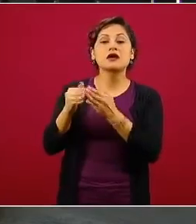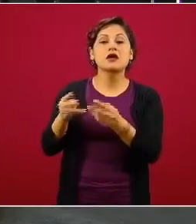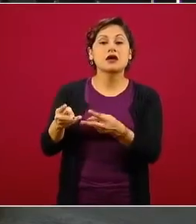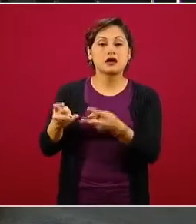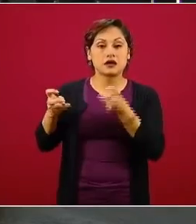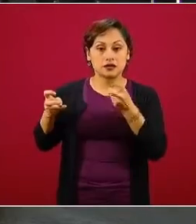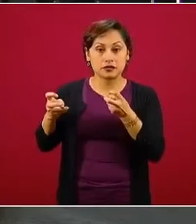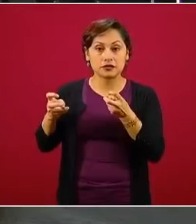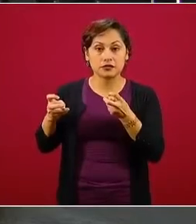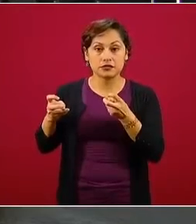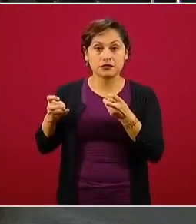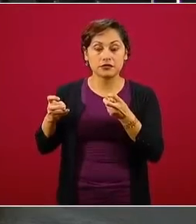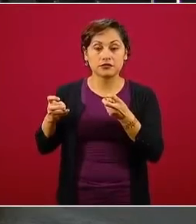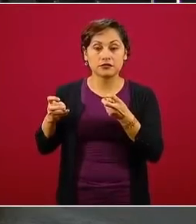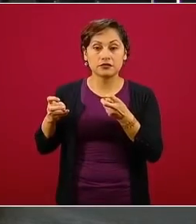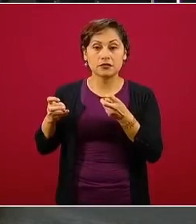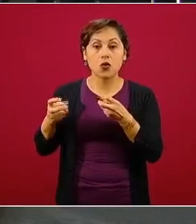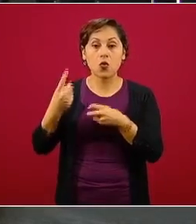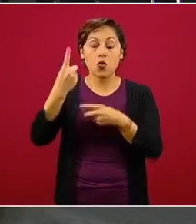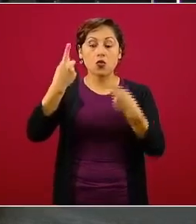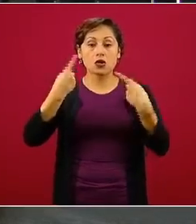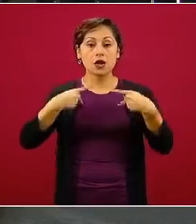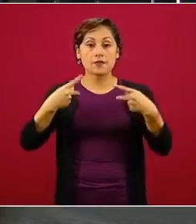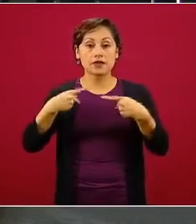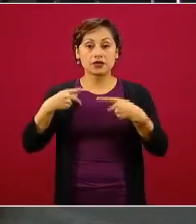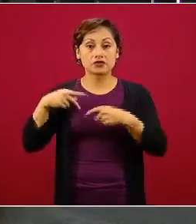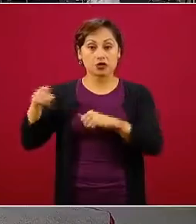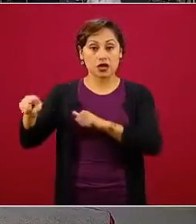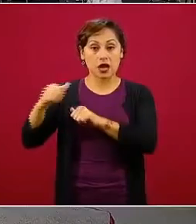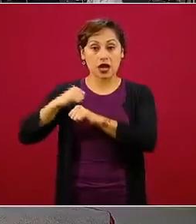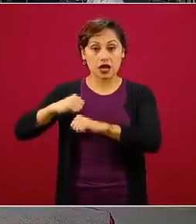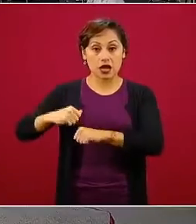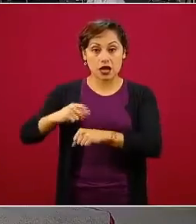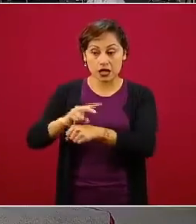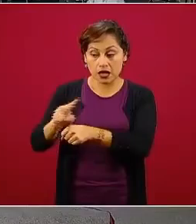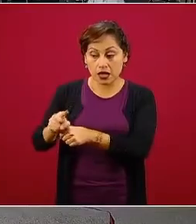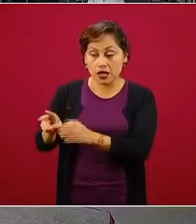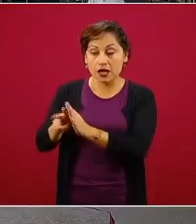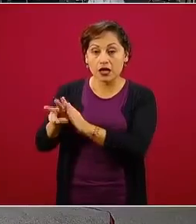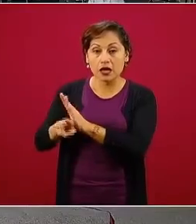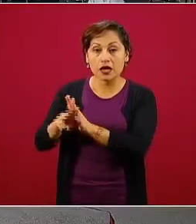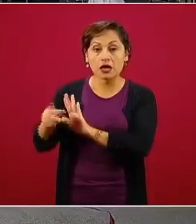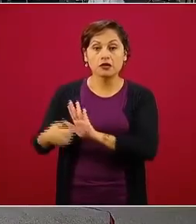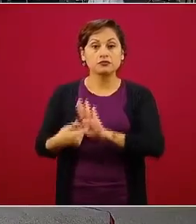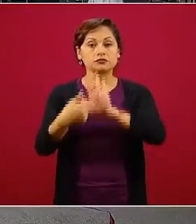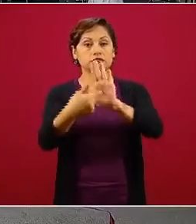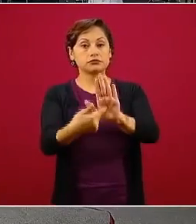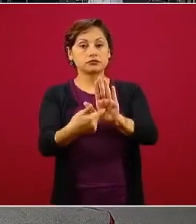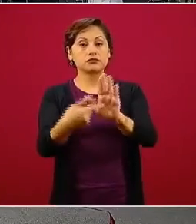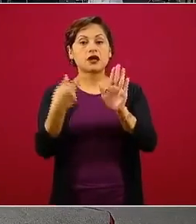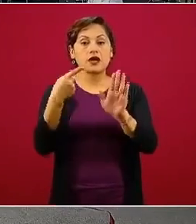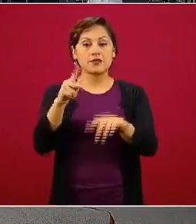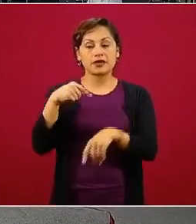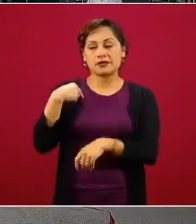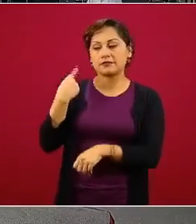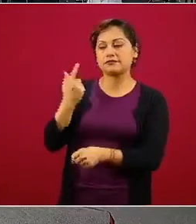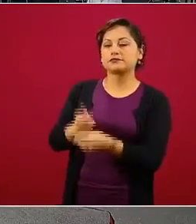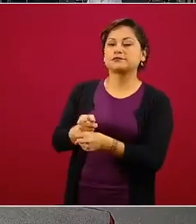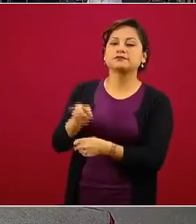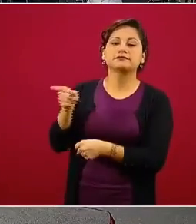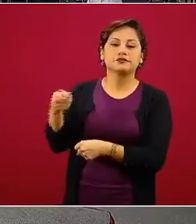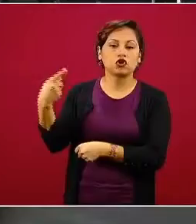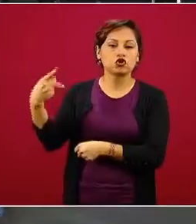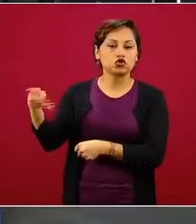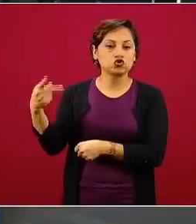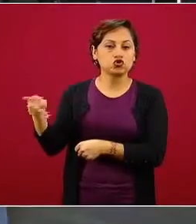el video por parte de la Secretaría de Marina lo hizo a su versión, obviamente diciendo que